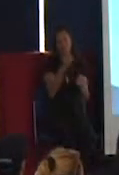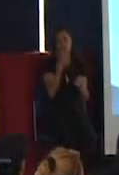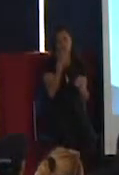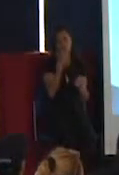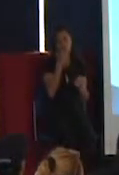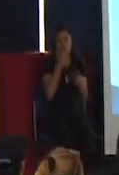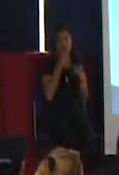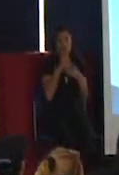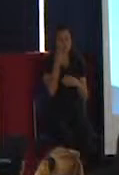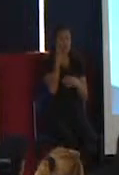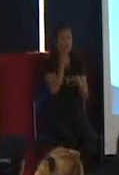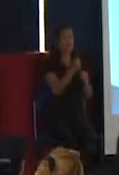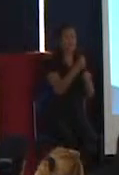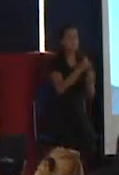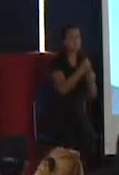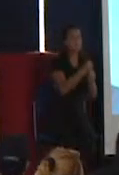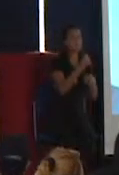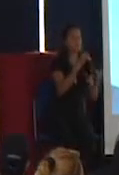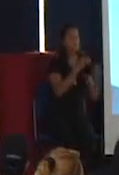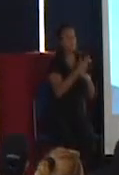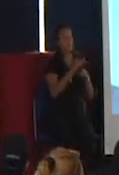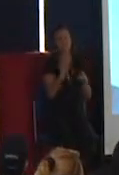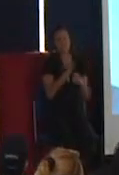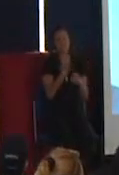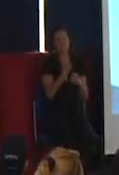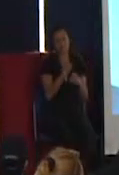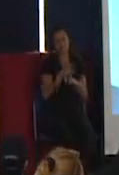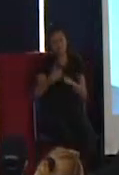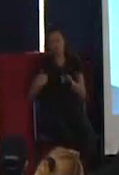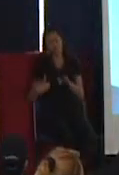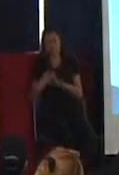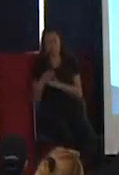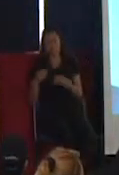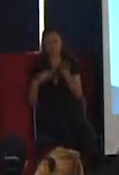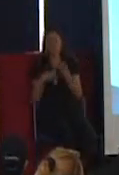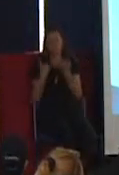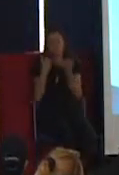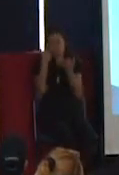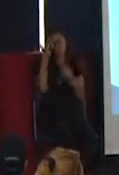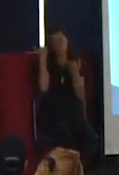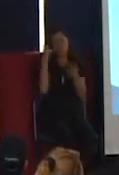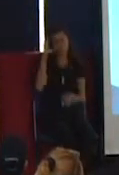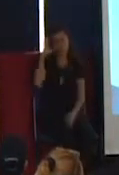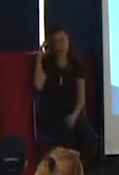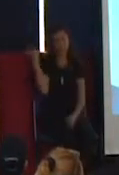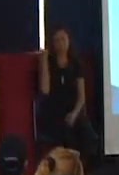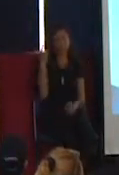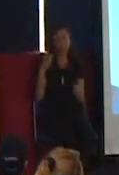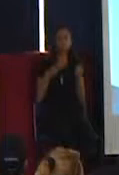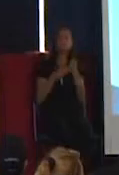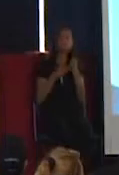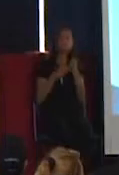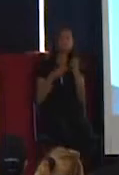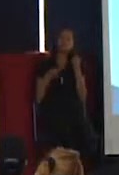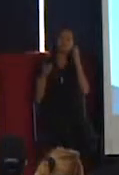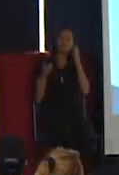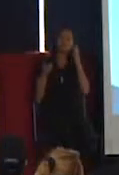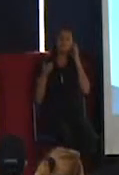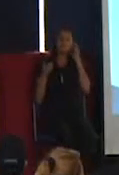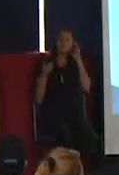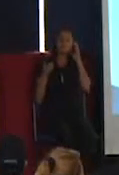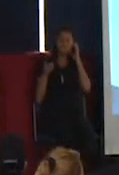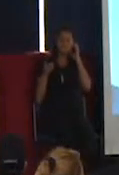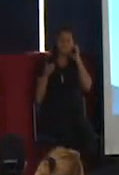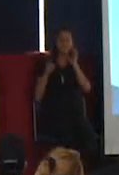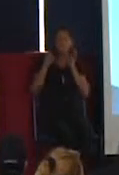vayan a conseguir su empleo, ¿sí? Sabemos que en este momento el SENA no va a ser, digamos,